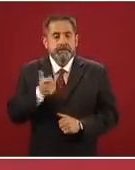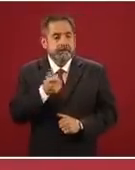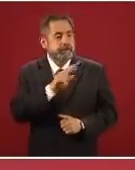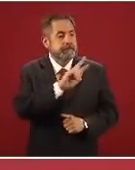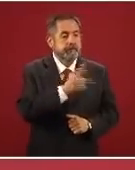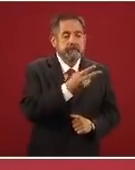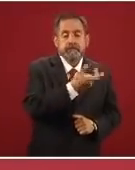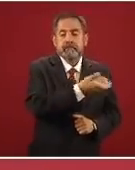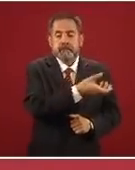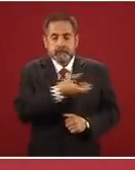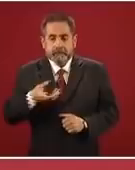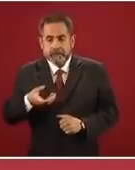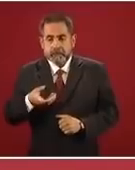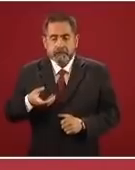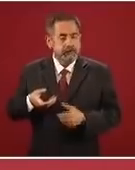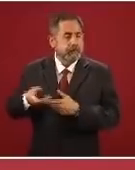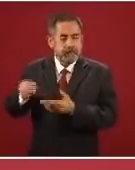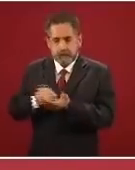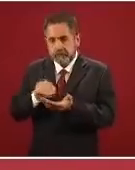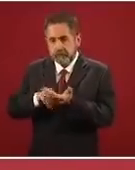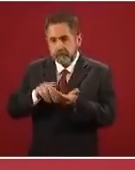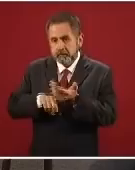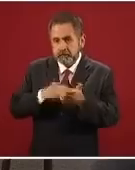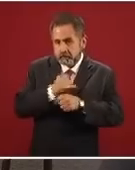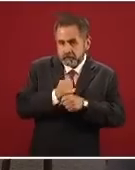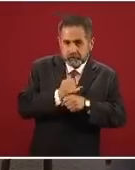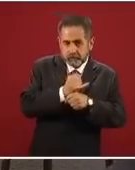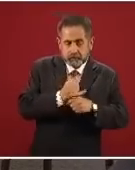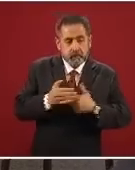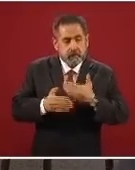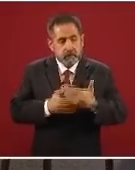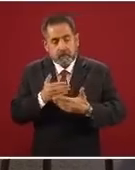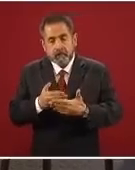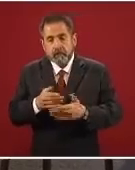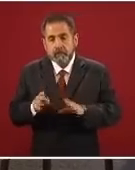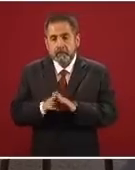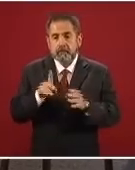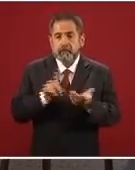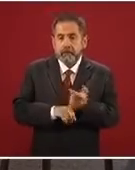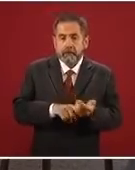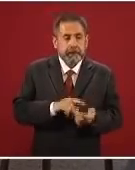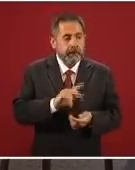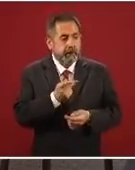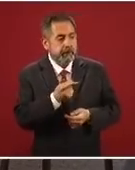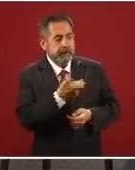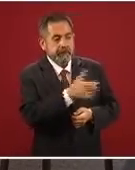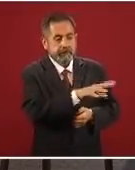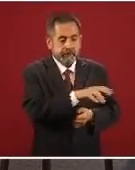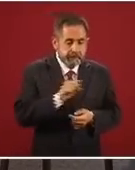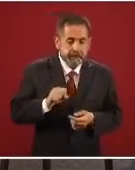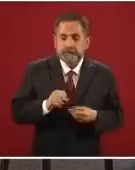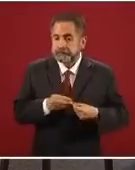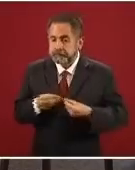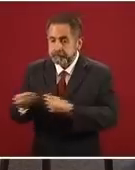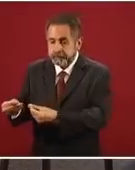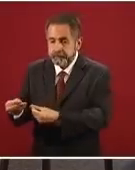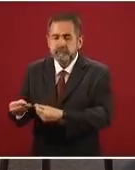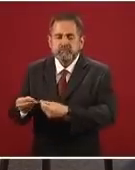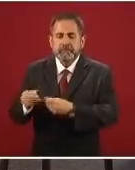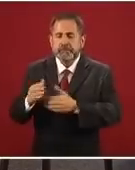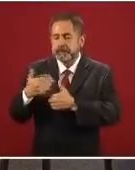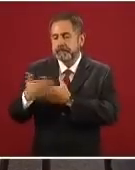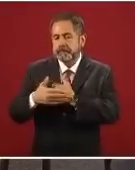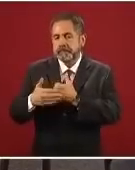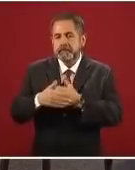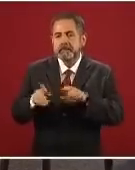forma parte también de esta investigación, pues conforme vayamos primero obteniendo la recuperación y segundo